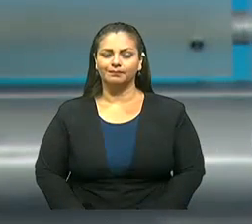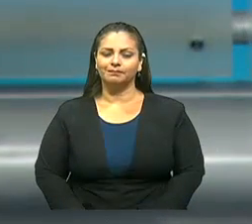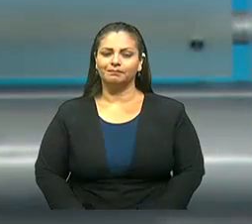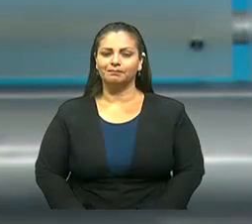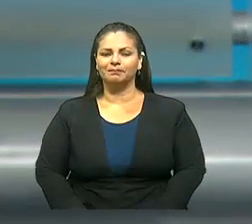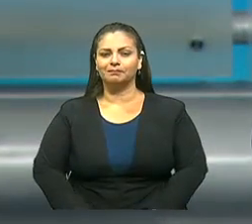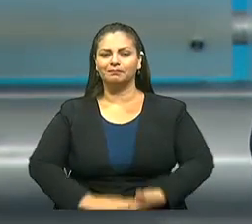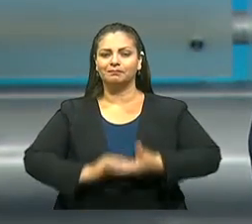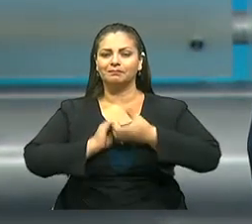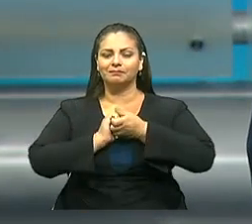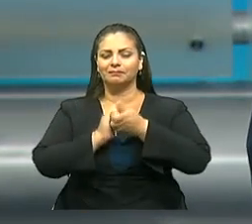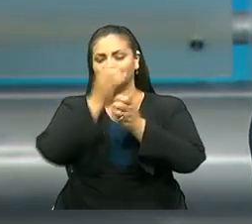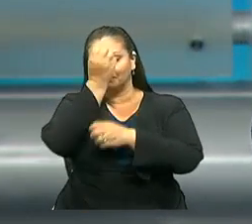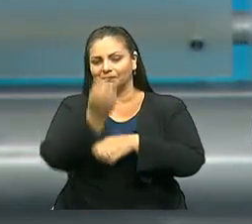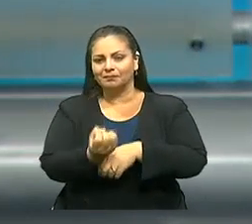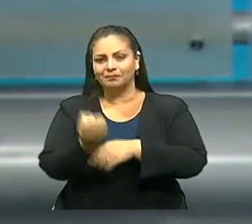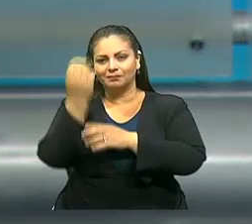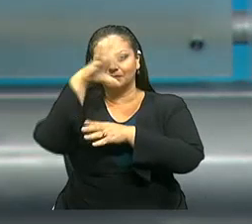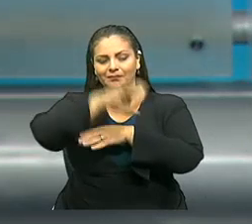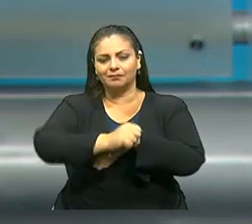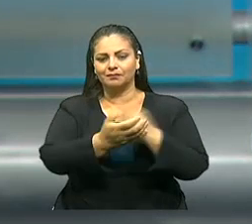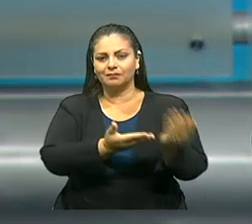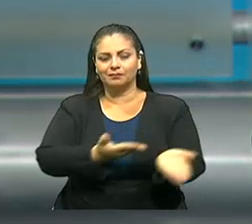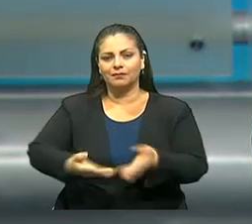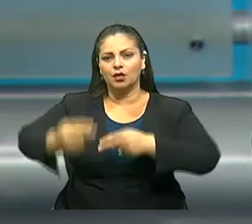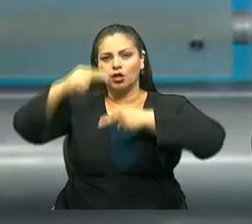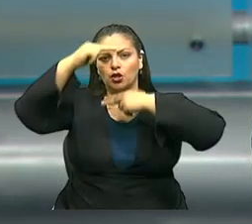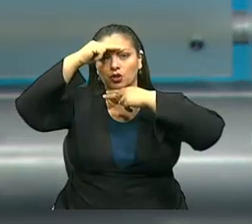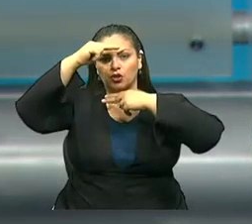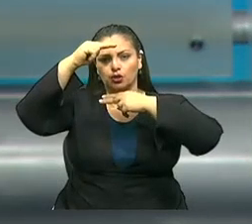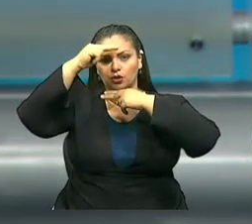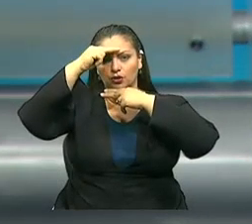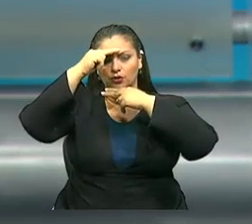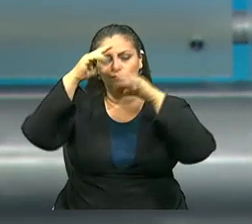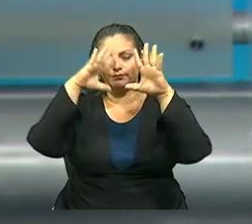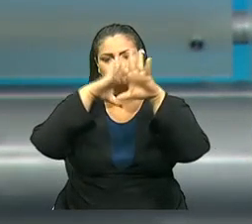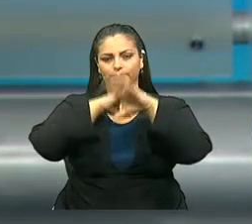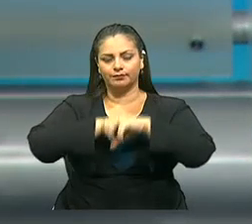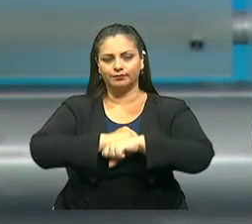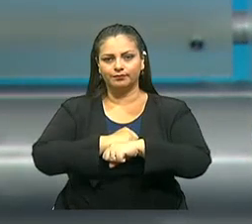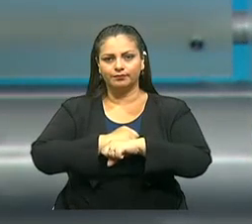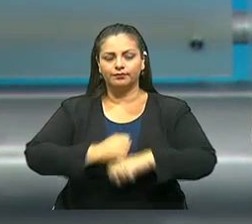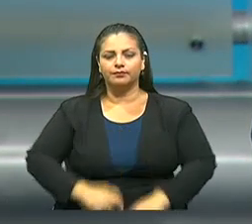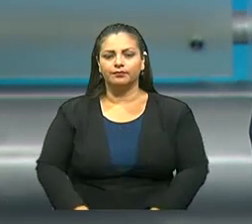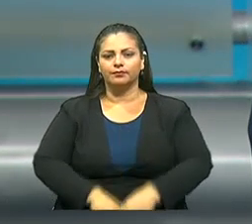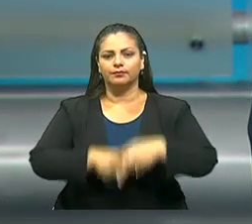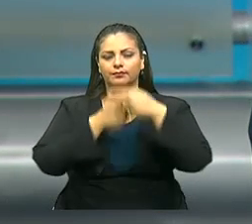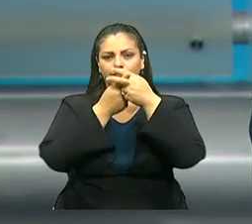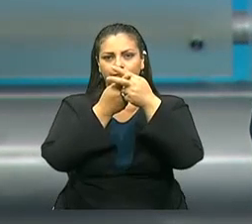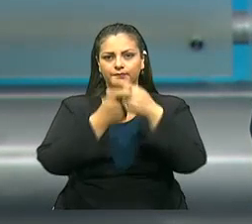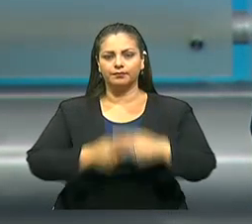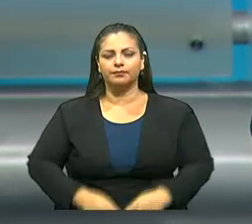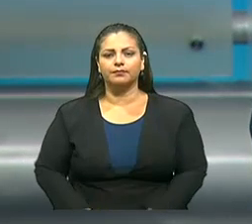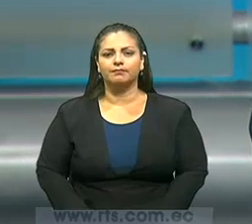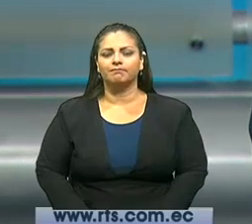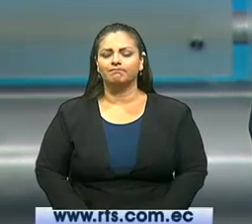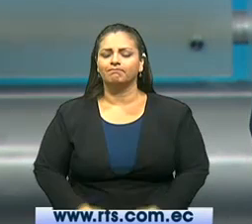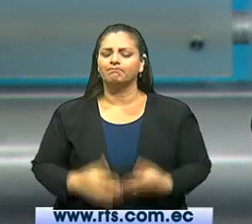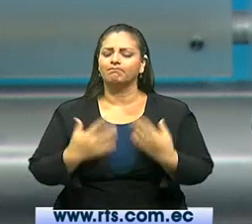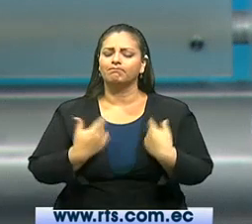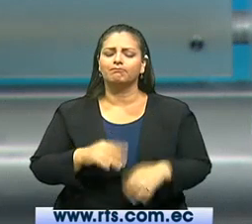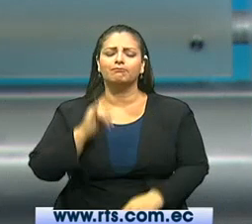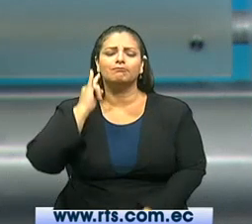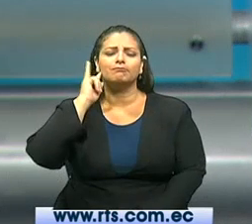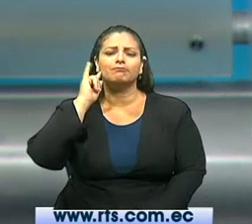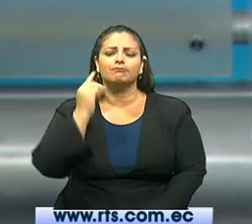Amigos de todo el país, buenas noches y bienvenidos a su informativo La Noticia, emisión estelar. Iniciamos. Una dramática